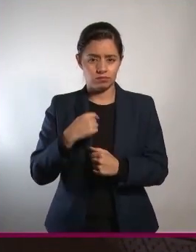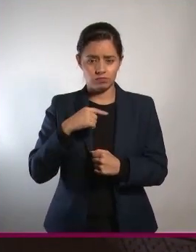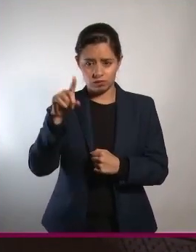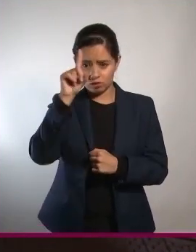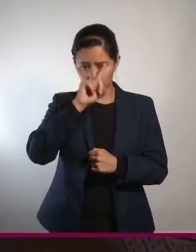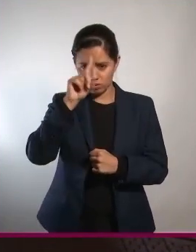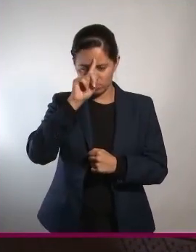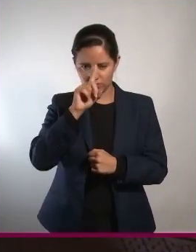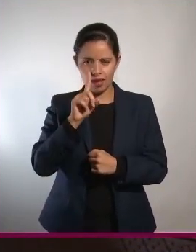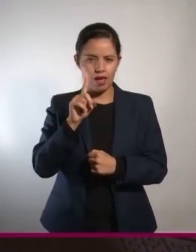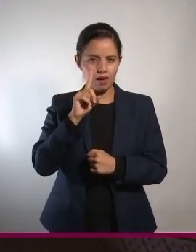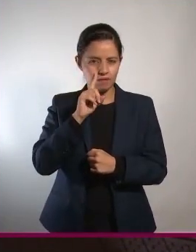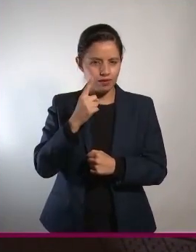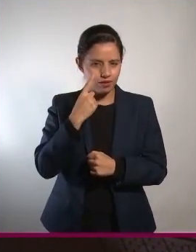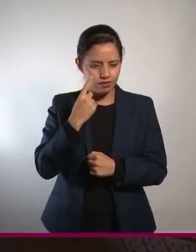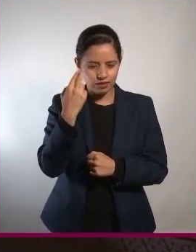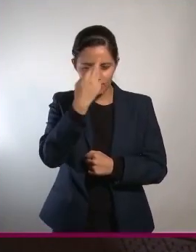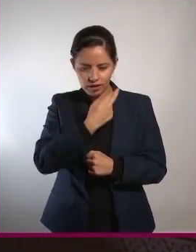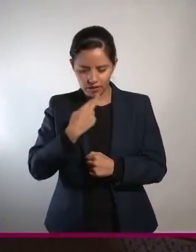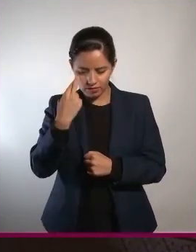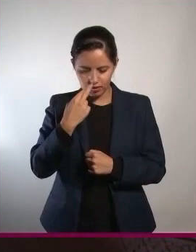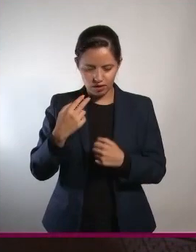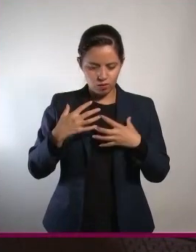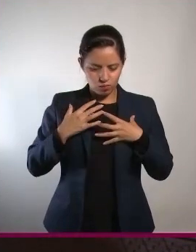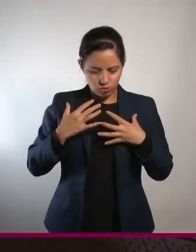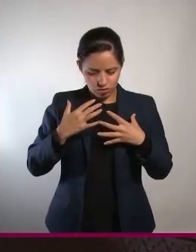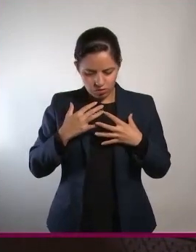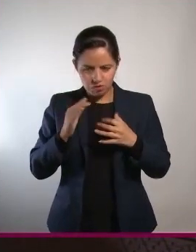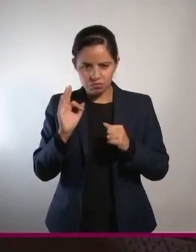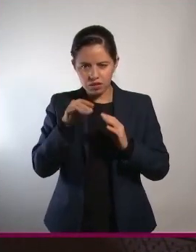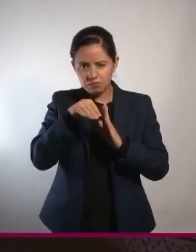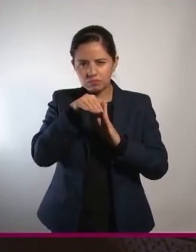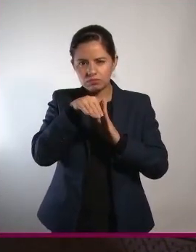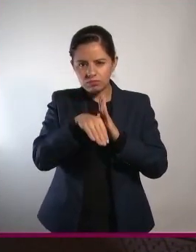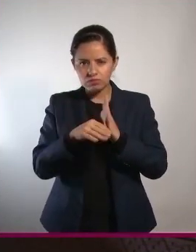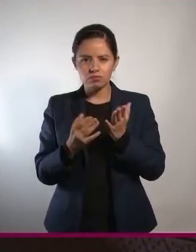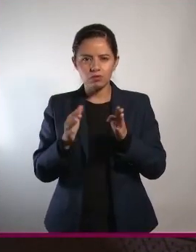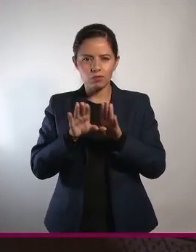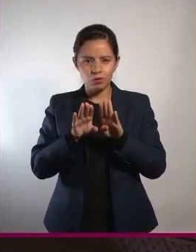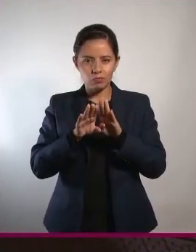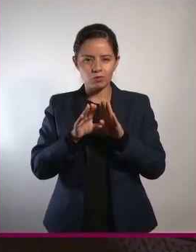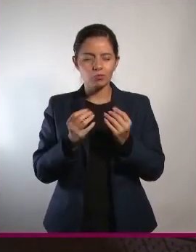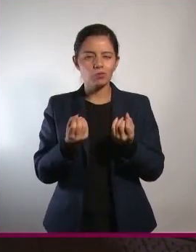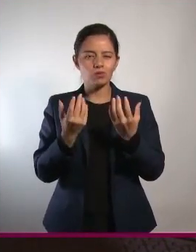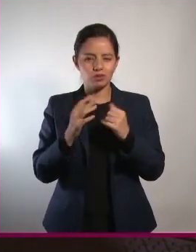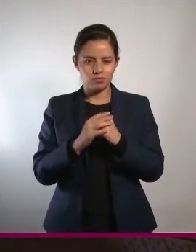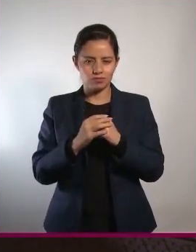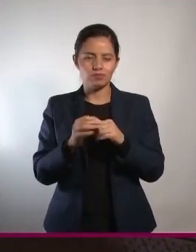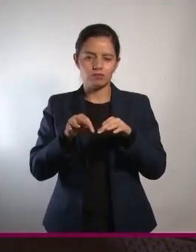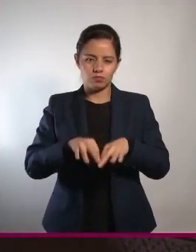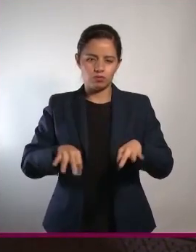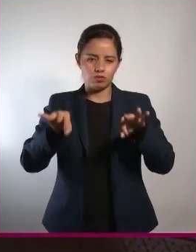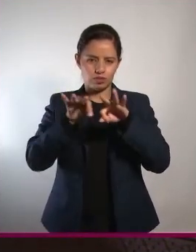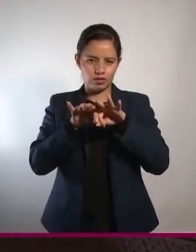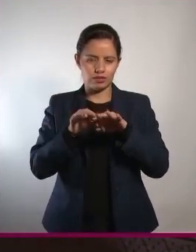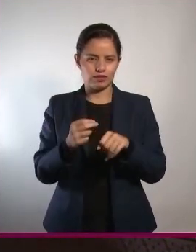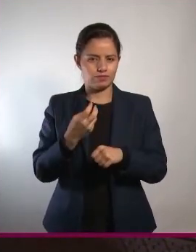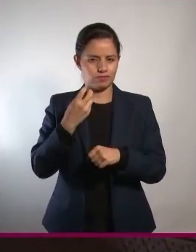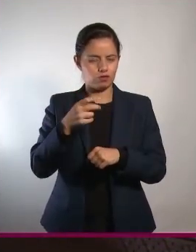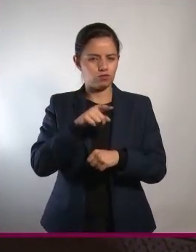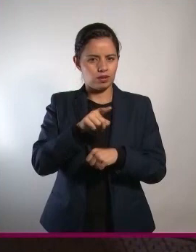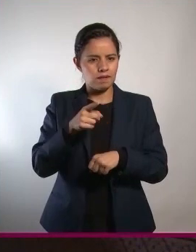de afectación residual después de la infección. Considero que es conveniente que se clasifique la intensidad de los síntomas